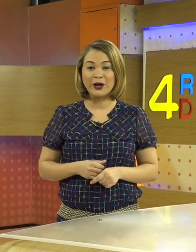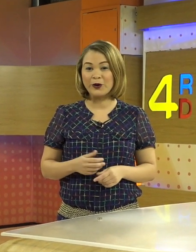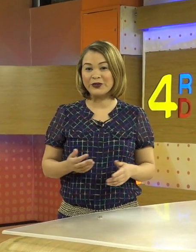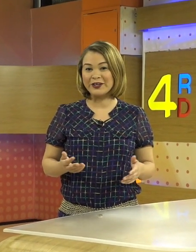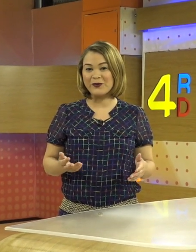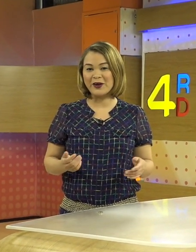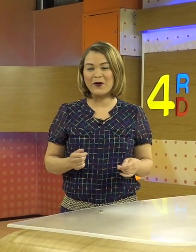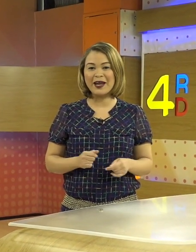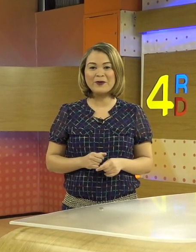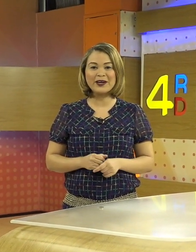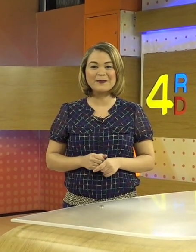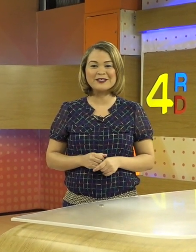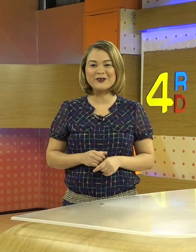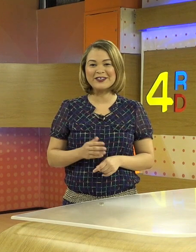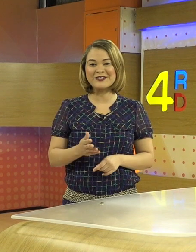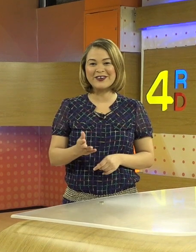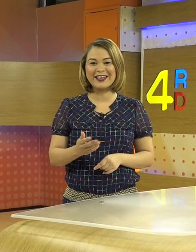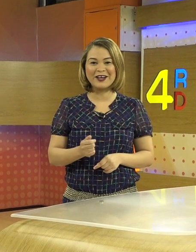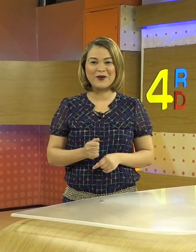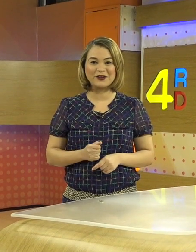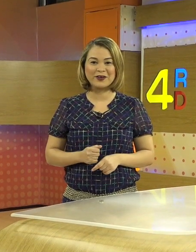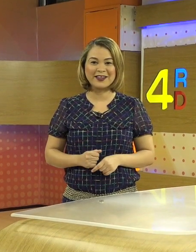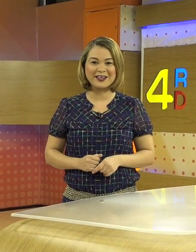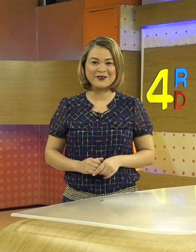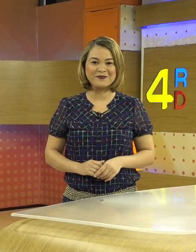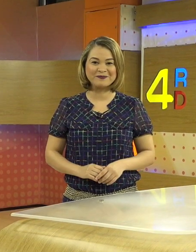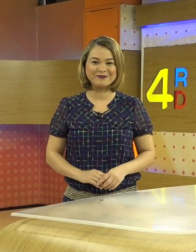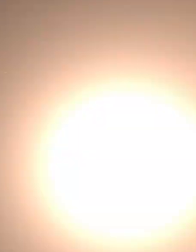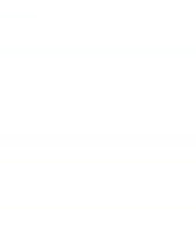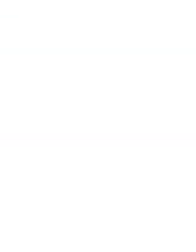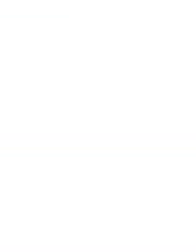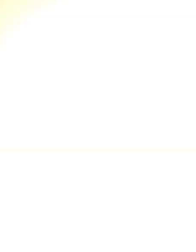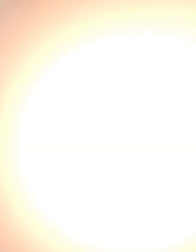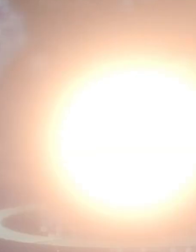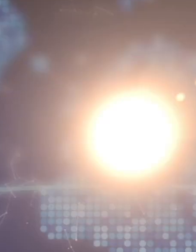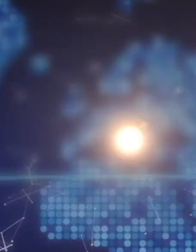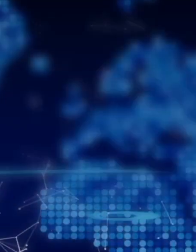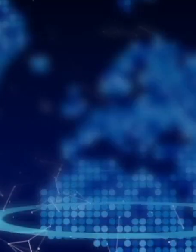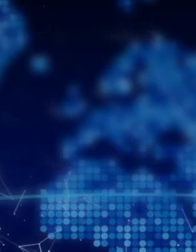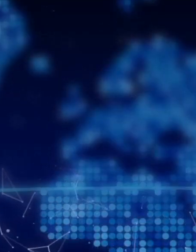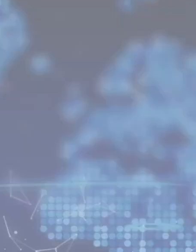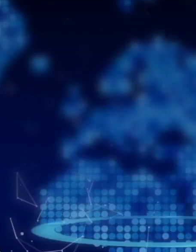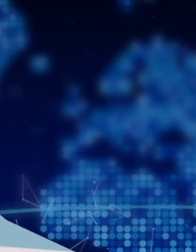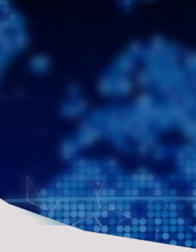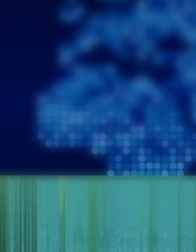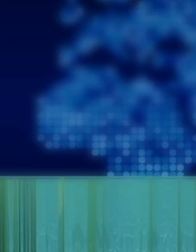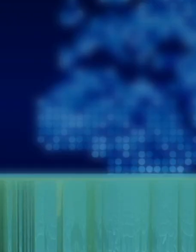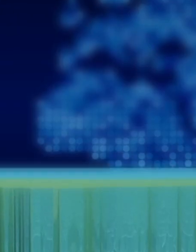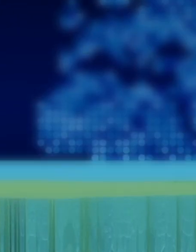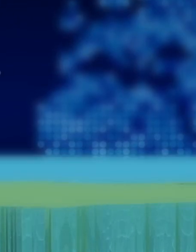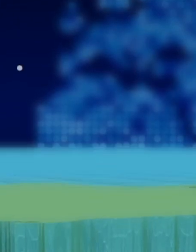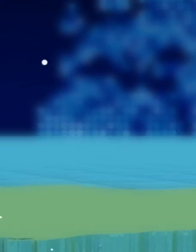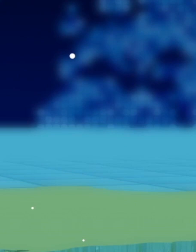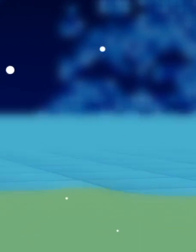canal4rd.com. Continúen con la programación de su Canal 4RD.